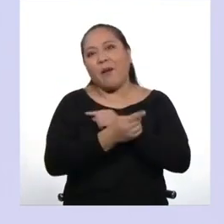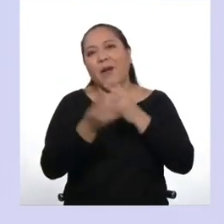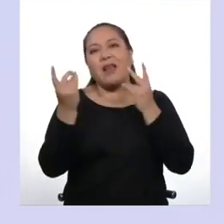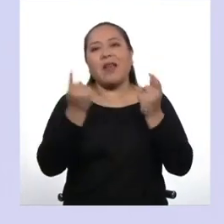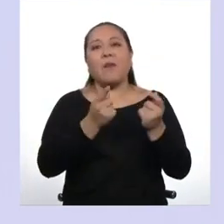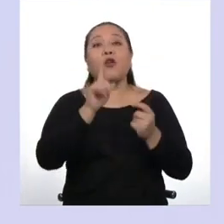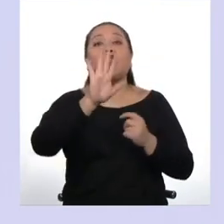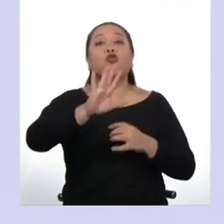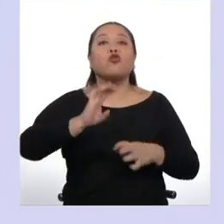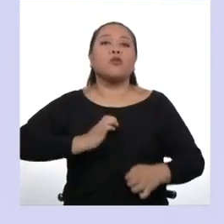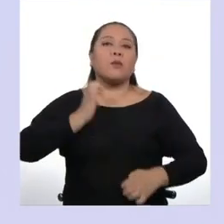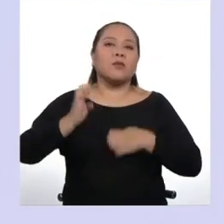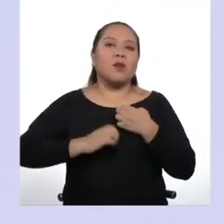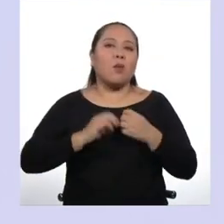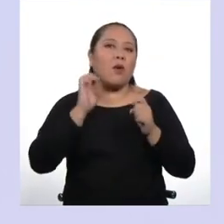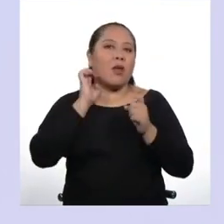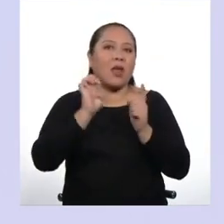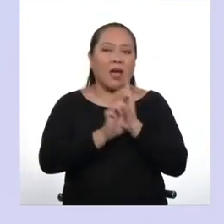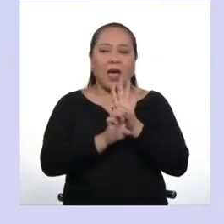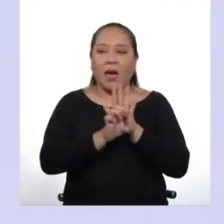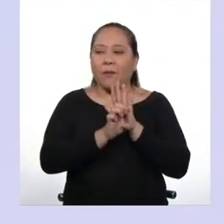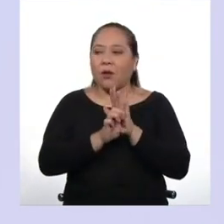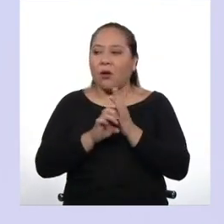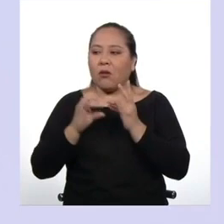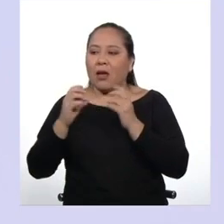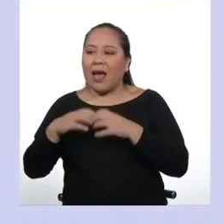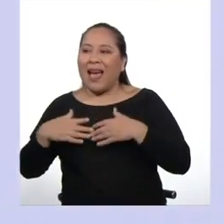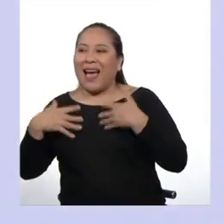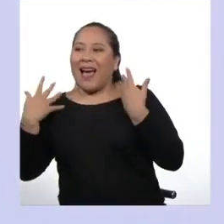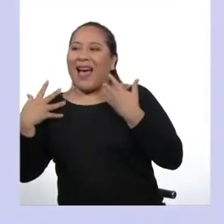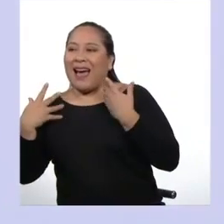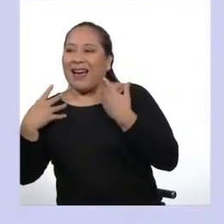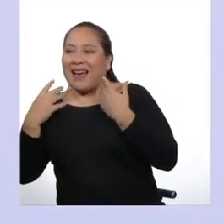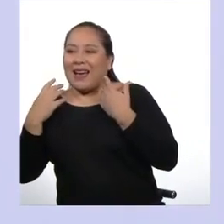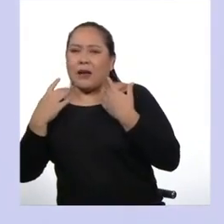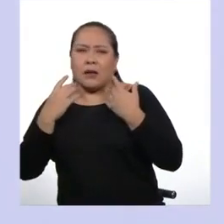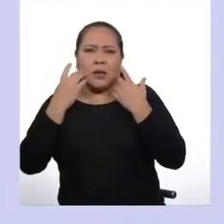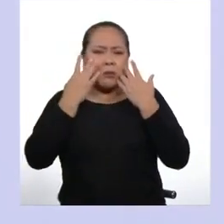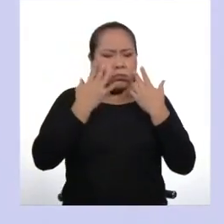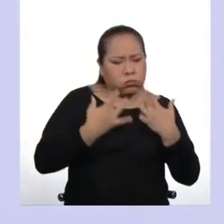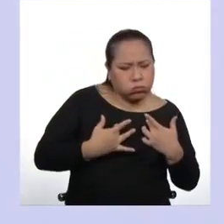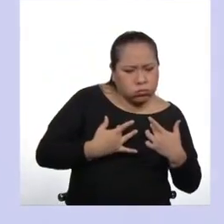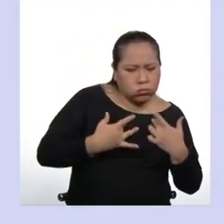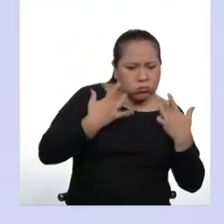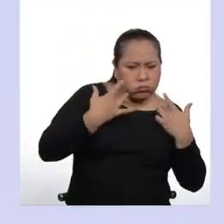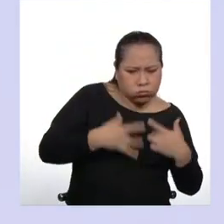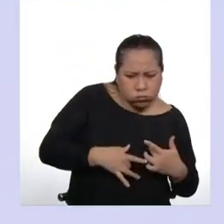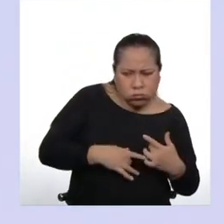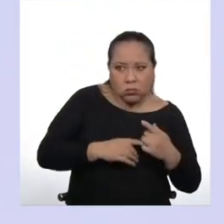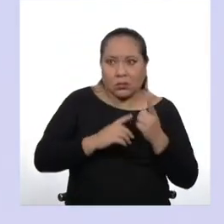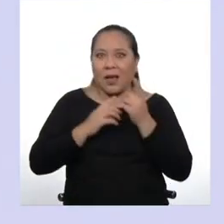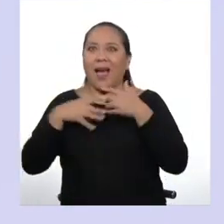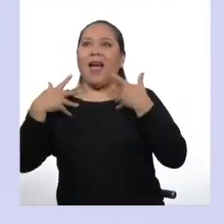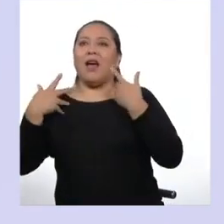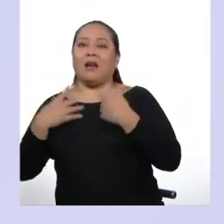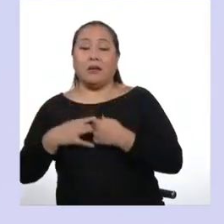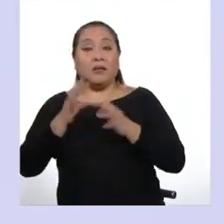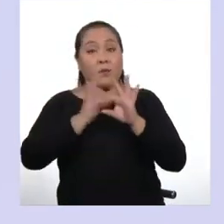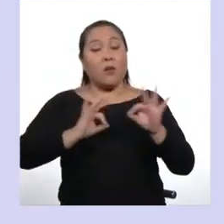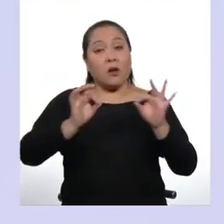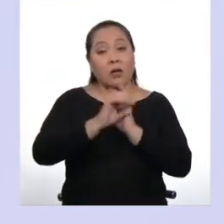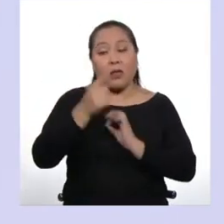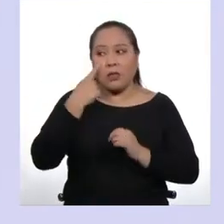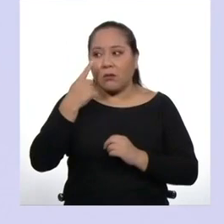emociones, por ejemplo, pasar de la tristeza a la alegría. Es importante reconocer nuestras emociones y las emociones de los demás